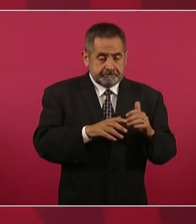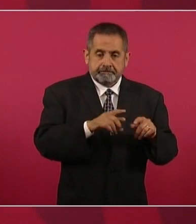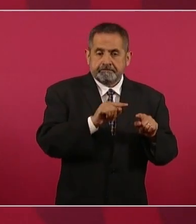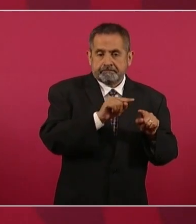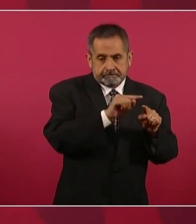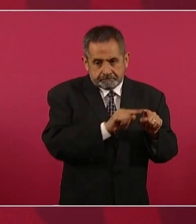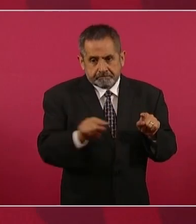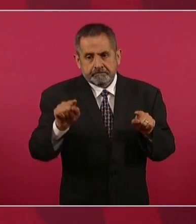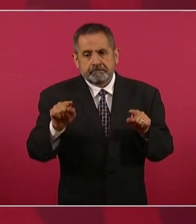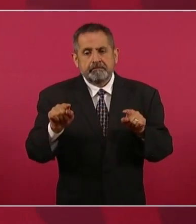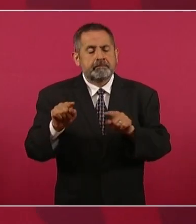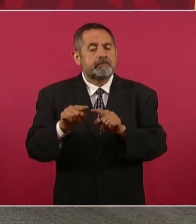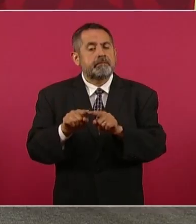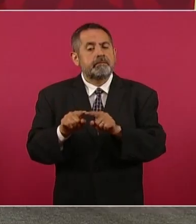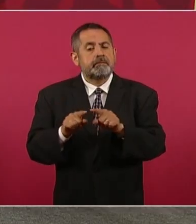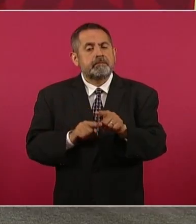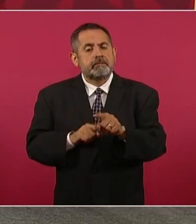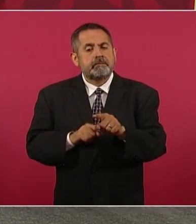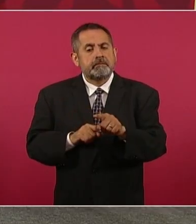vamos a